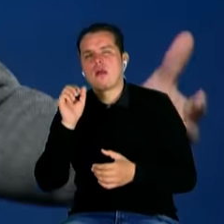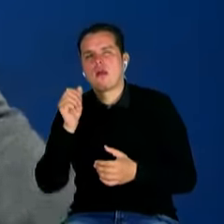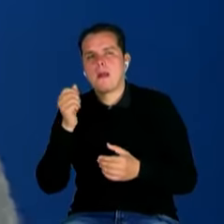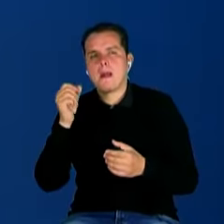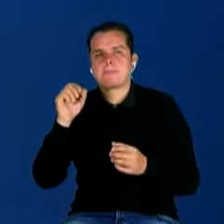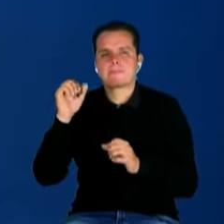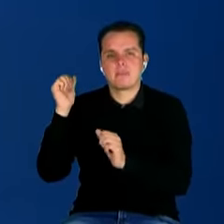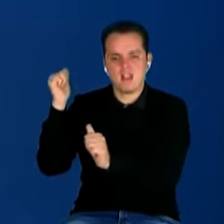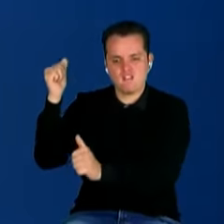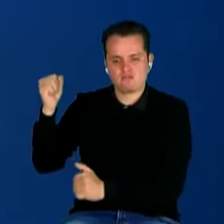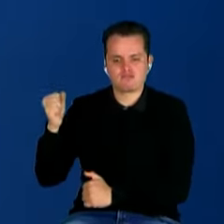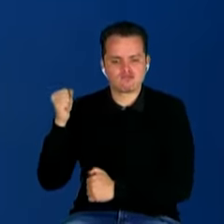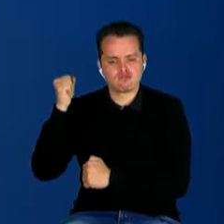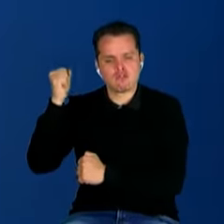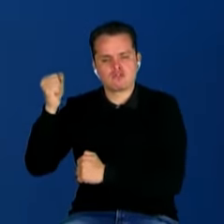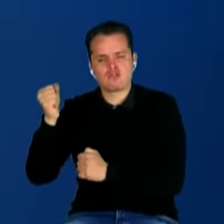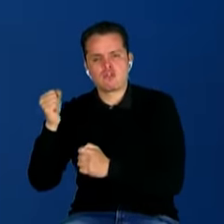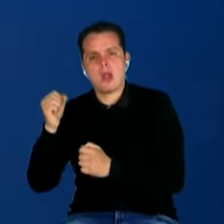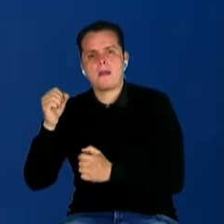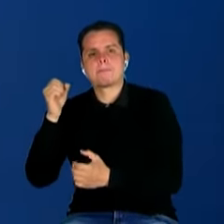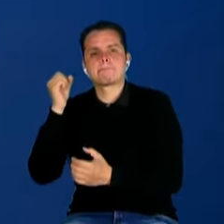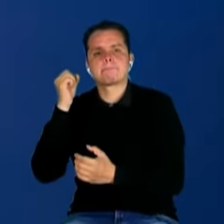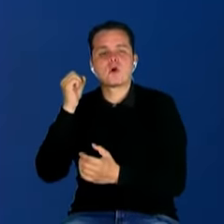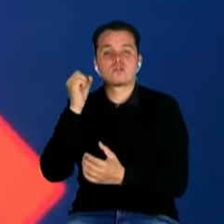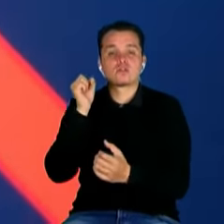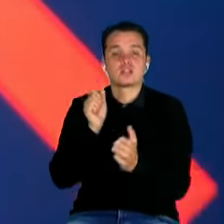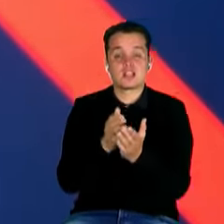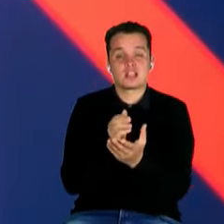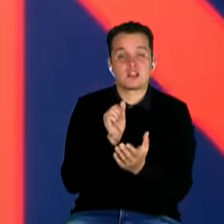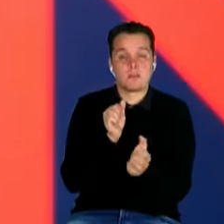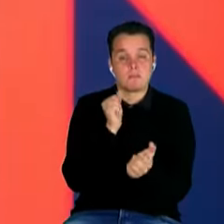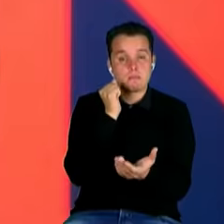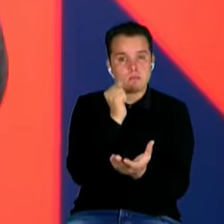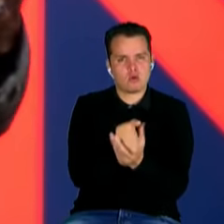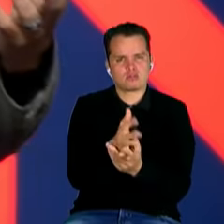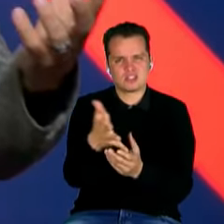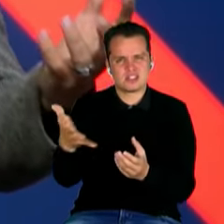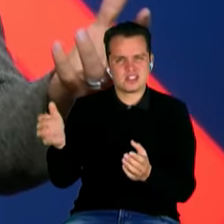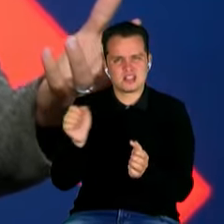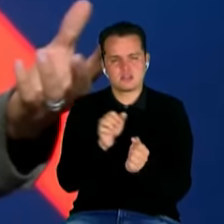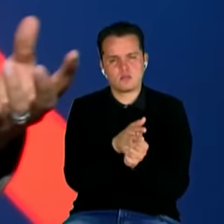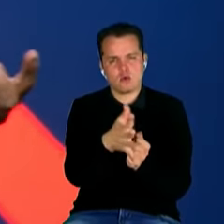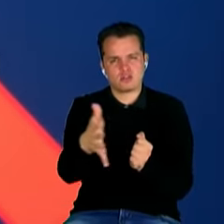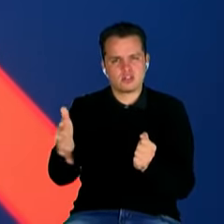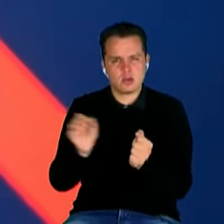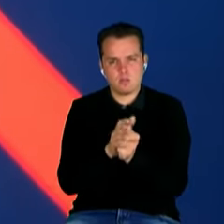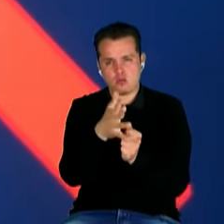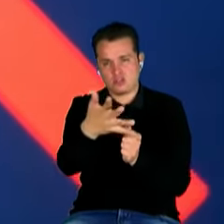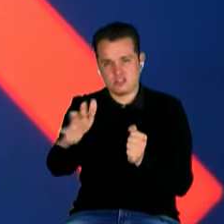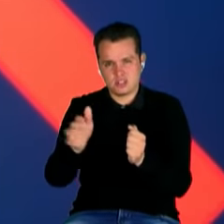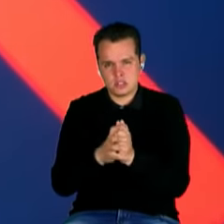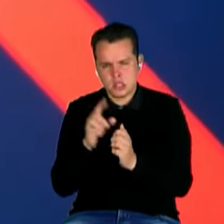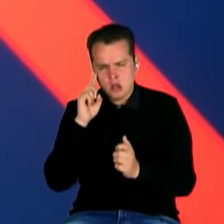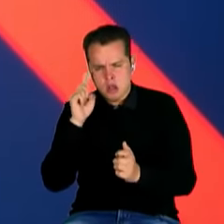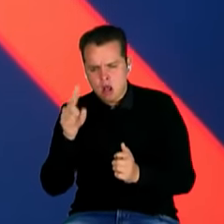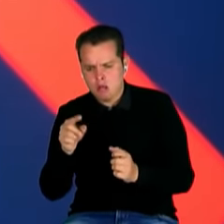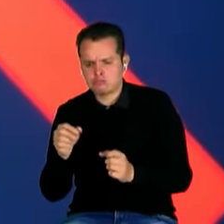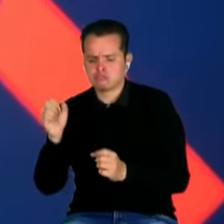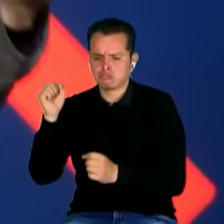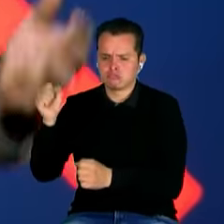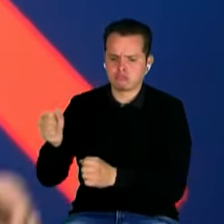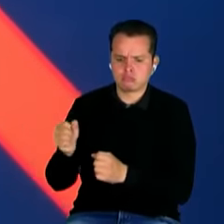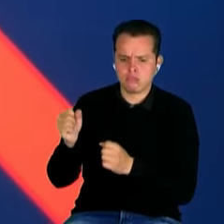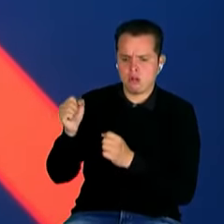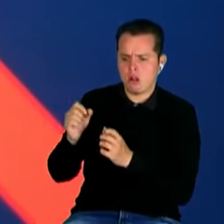ovejas de su suegro Jetro? Y dice que vio una zarza. Las zarzas eran